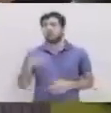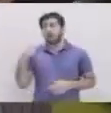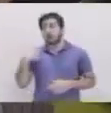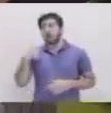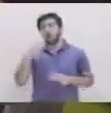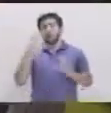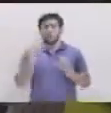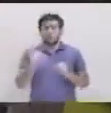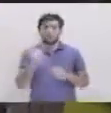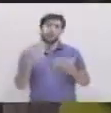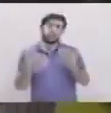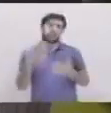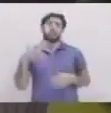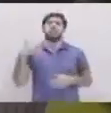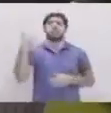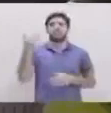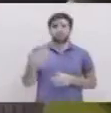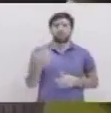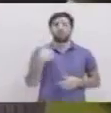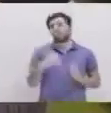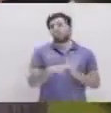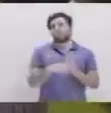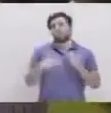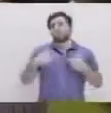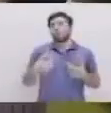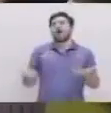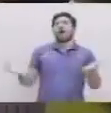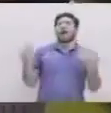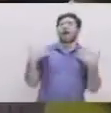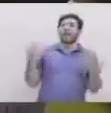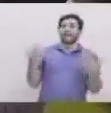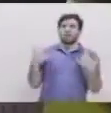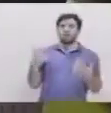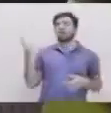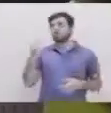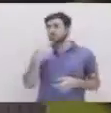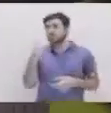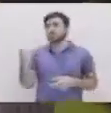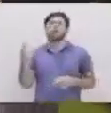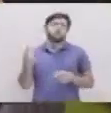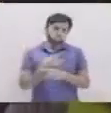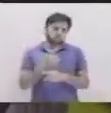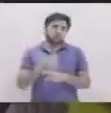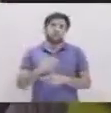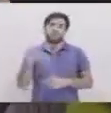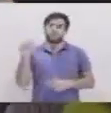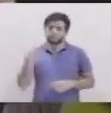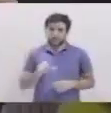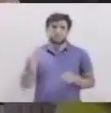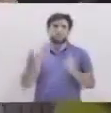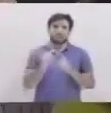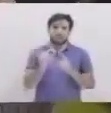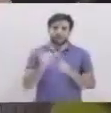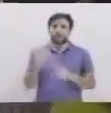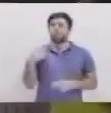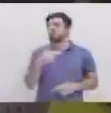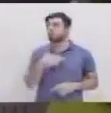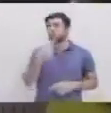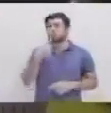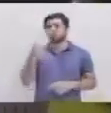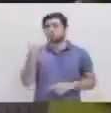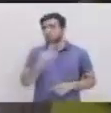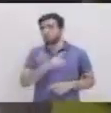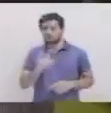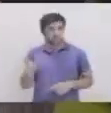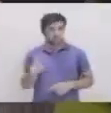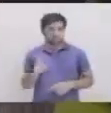cuenta que tal vez cuando es un día soleado y nosotros decimos, ala, es que tengo calor, es un término mal utilizado. Correcto, sí, porque lo que nos